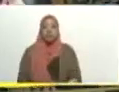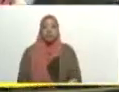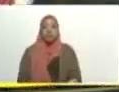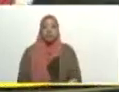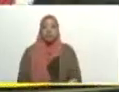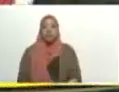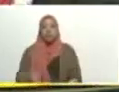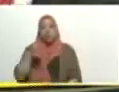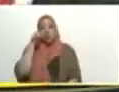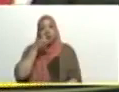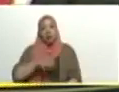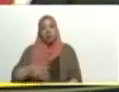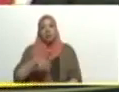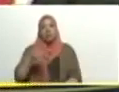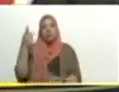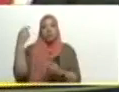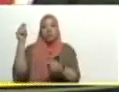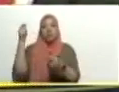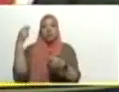dígale al pueblo de Trinidad y Tobago,